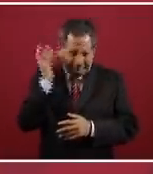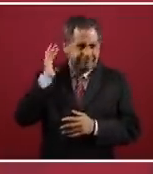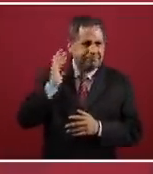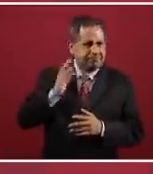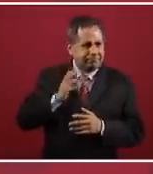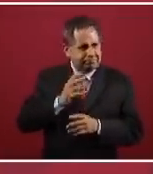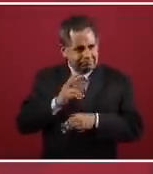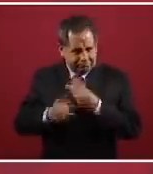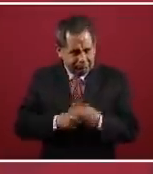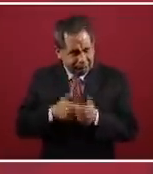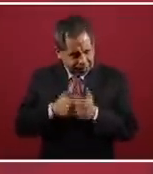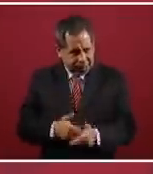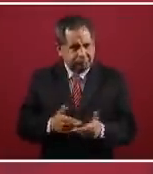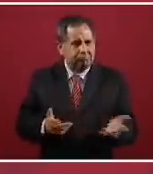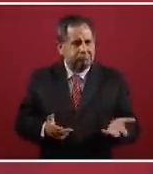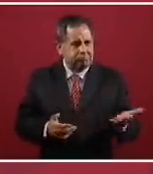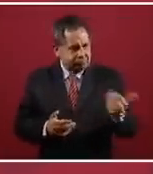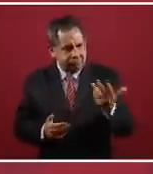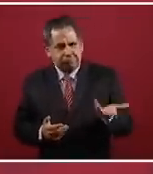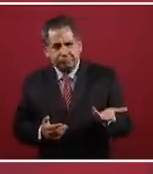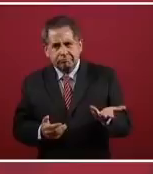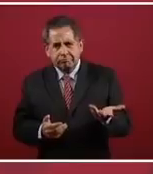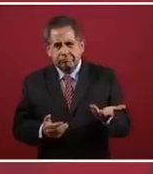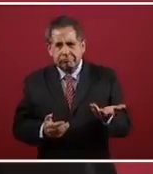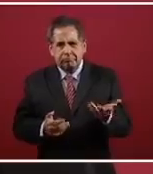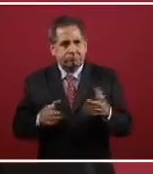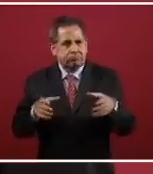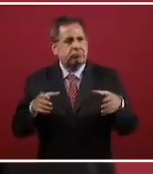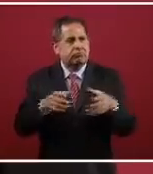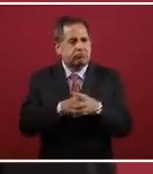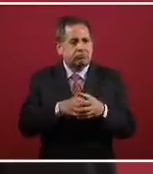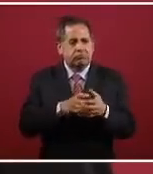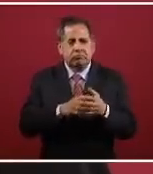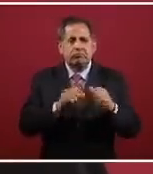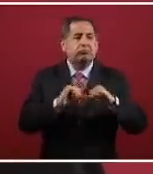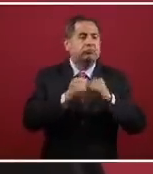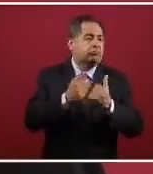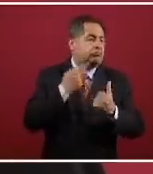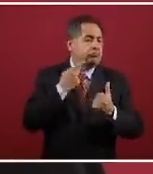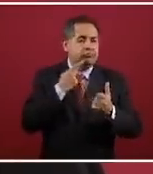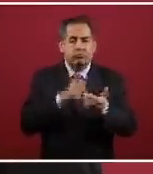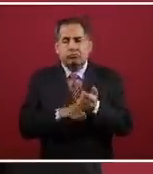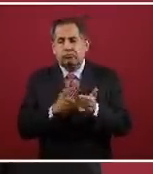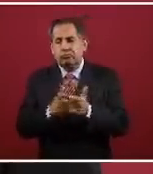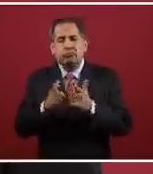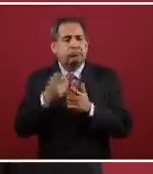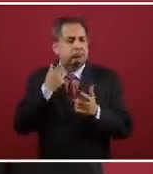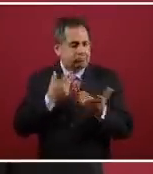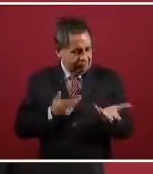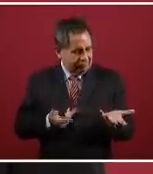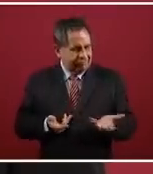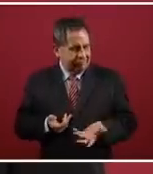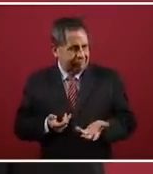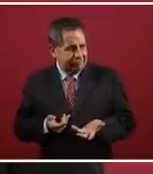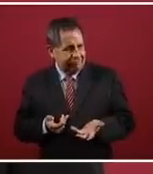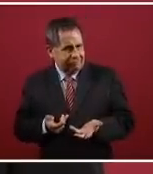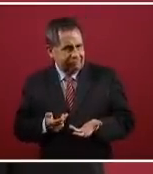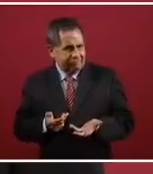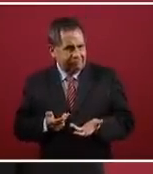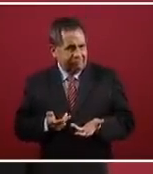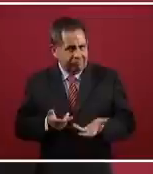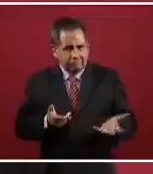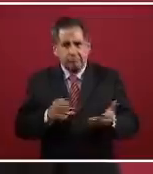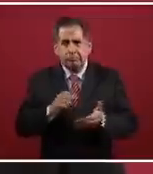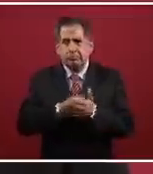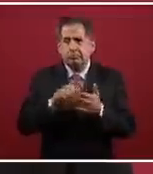y a constituirse en una asociación política, en un partido político.